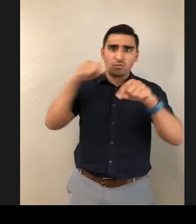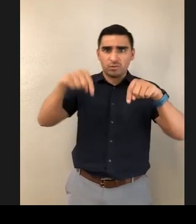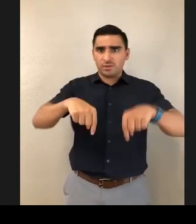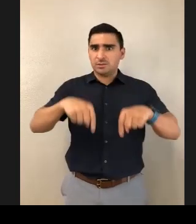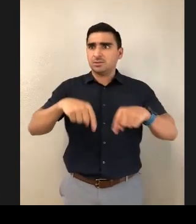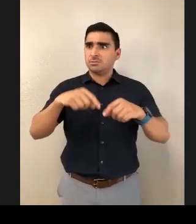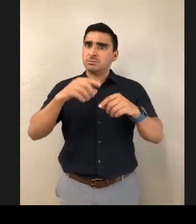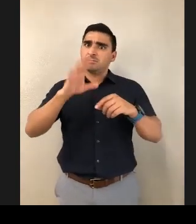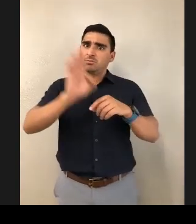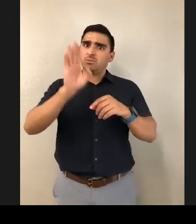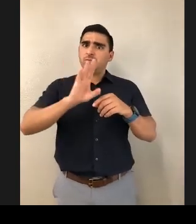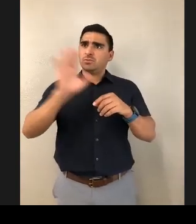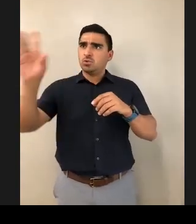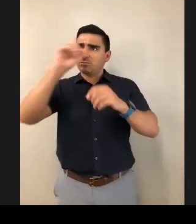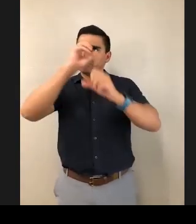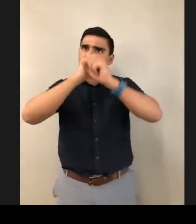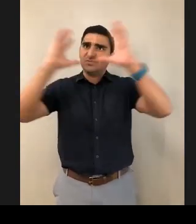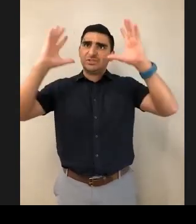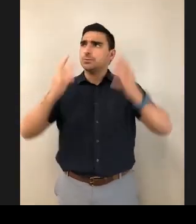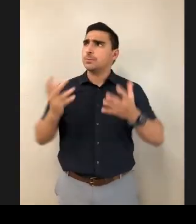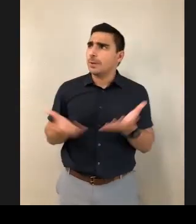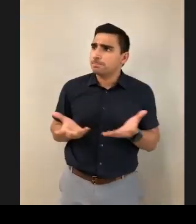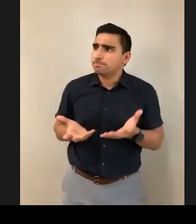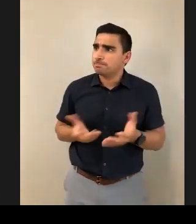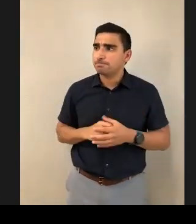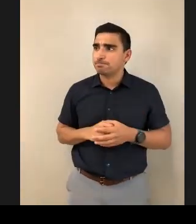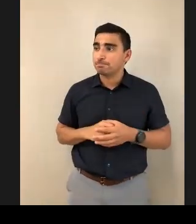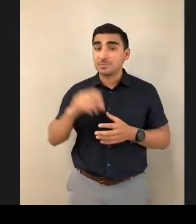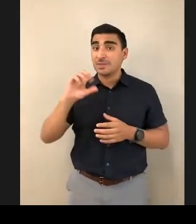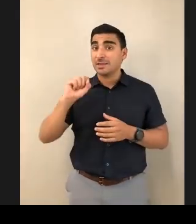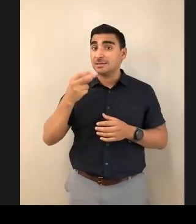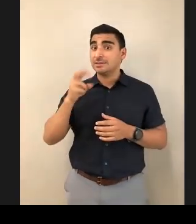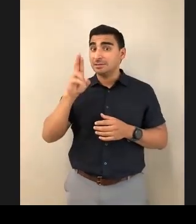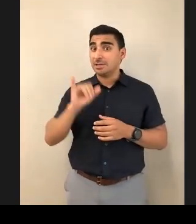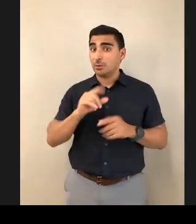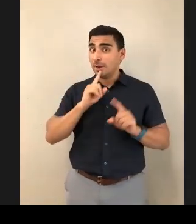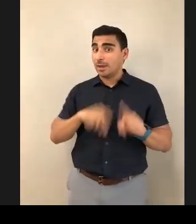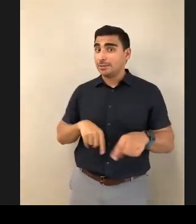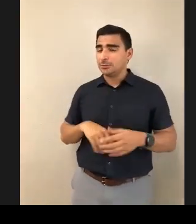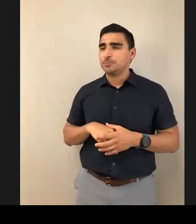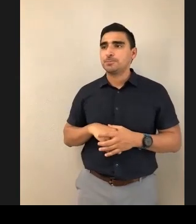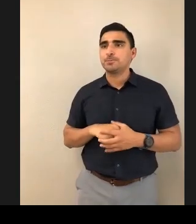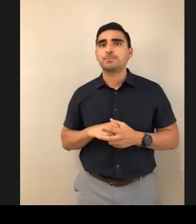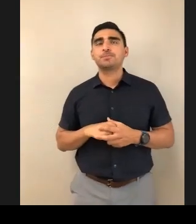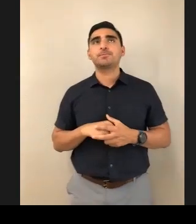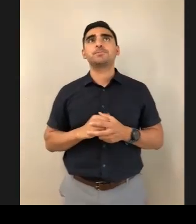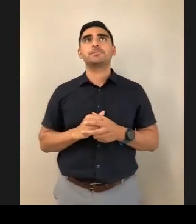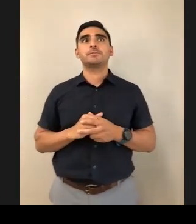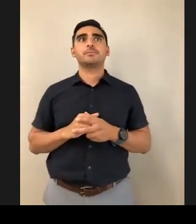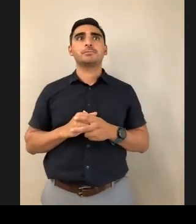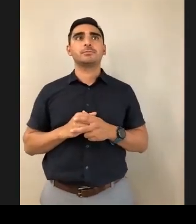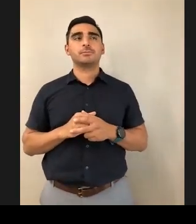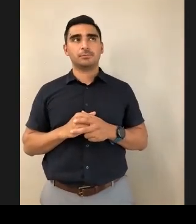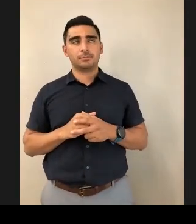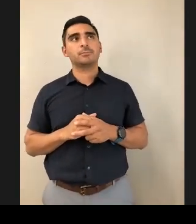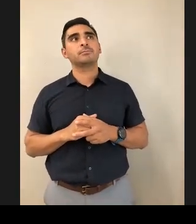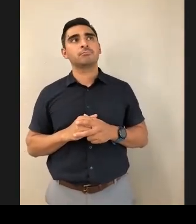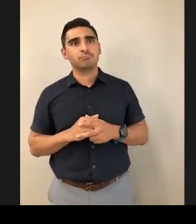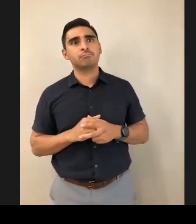volver a construir la esperanza y revitalizar la misión? He intentado seguir